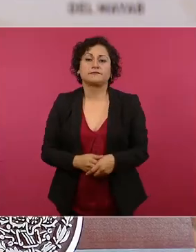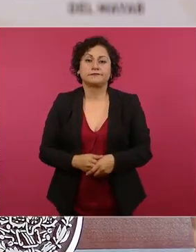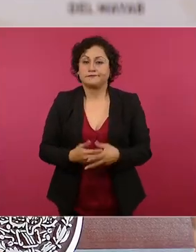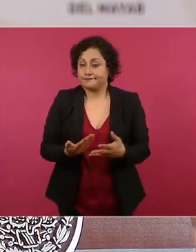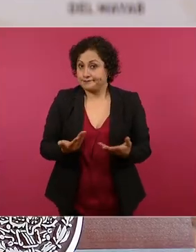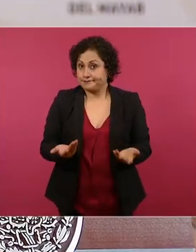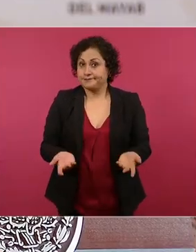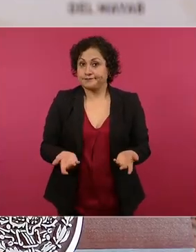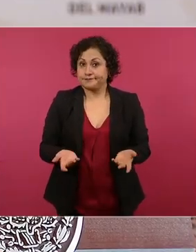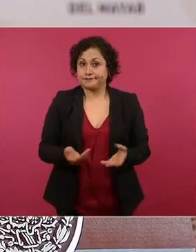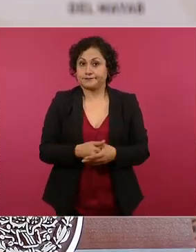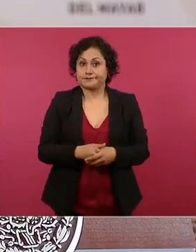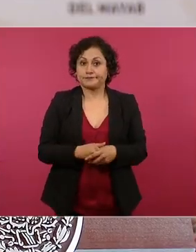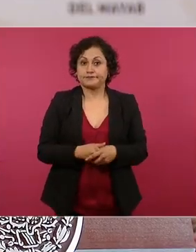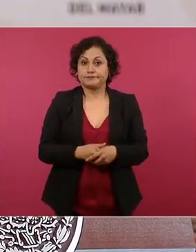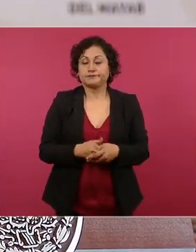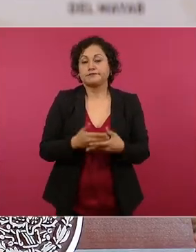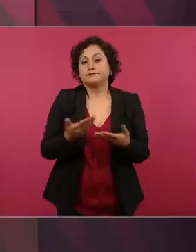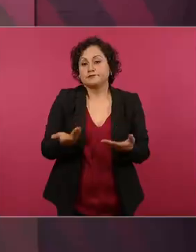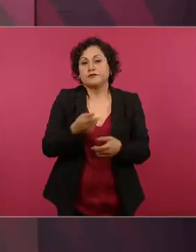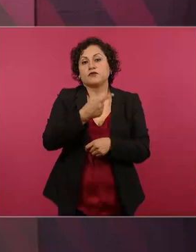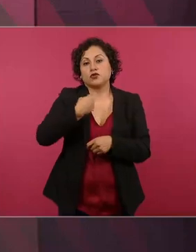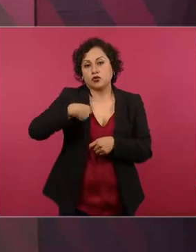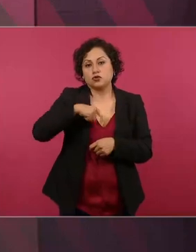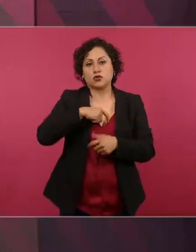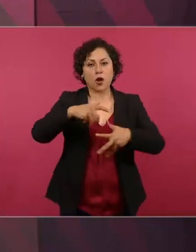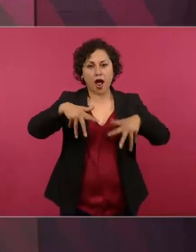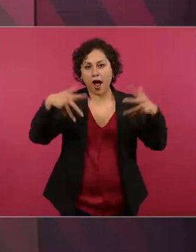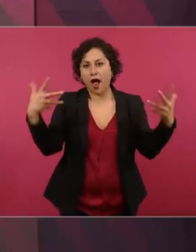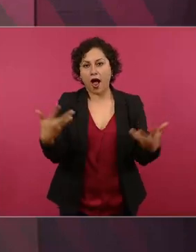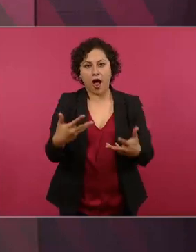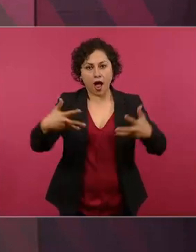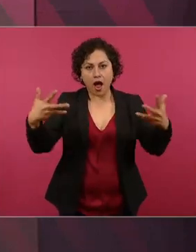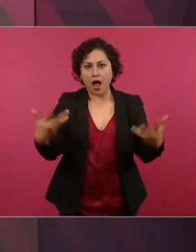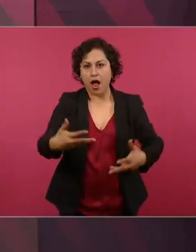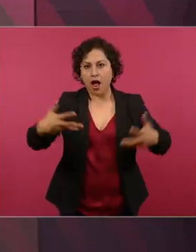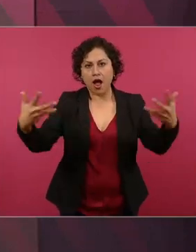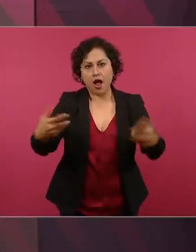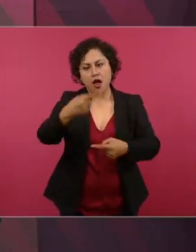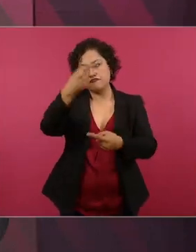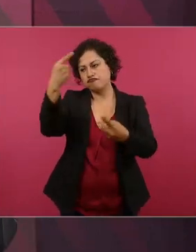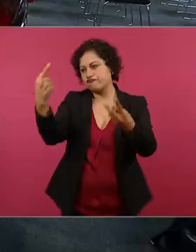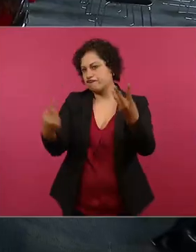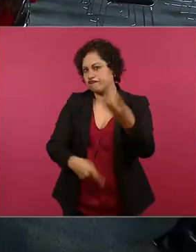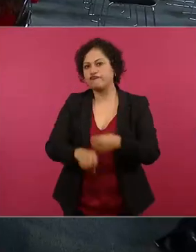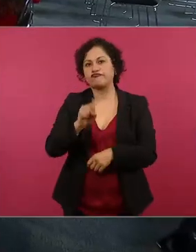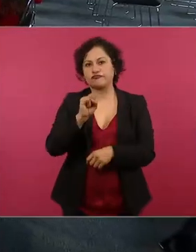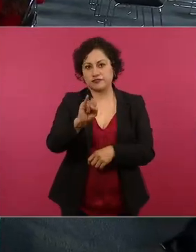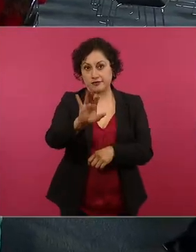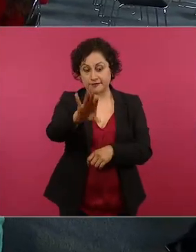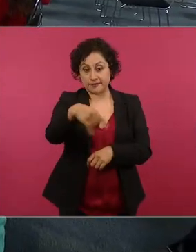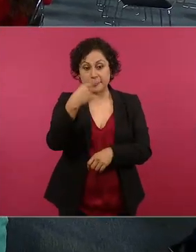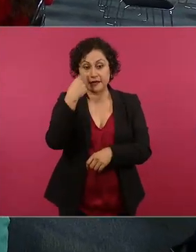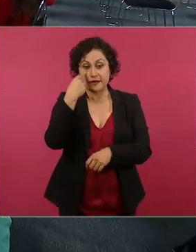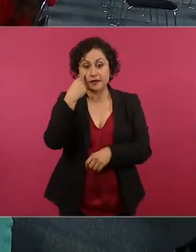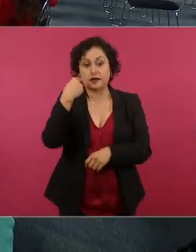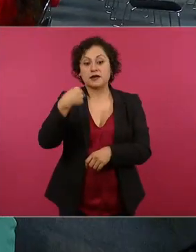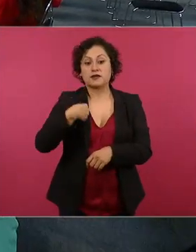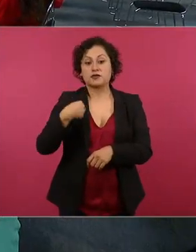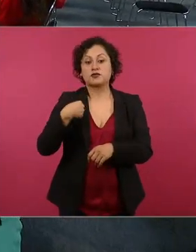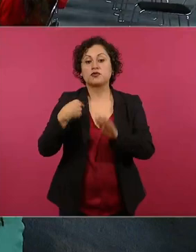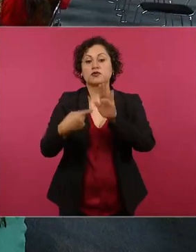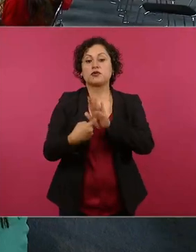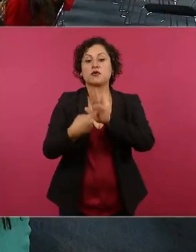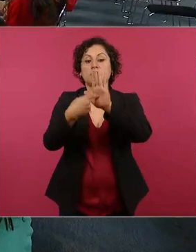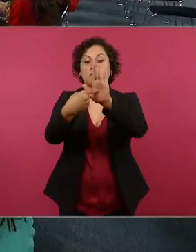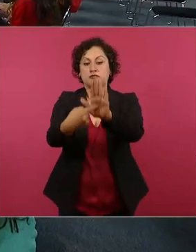Entonces, estamos haciendo todo lo que está de nuestra parte. Te voy a mostrar de cómo está